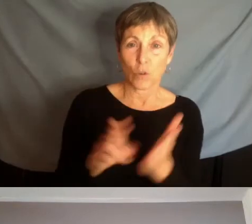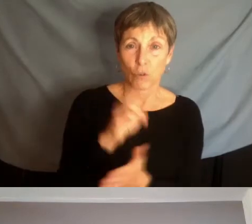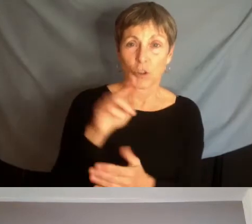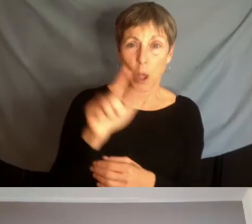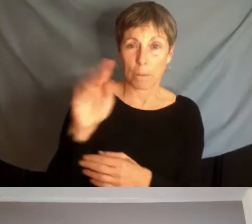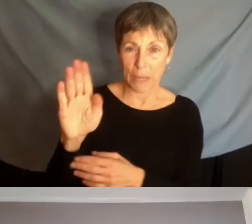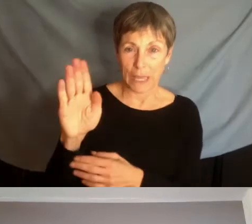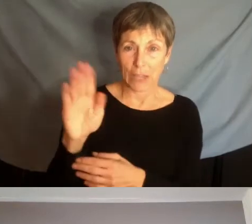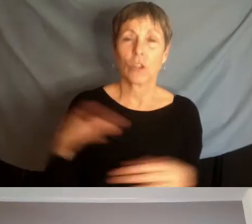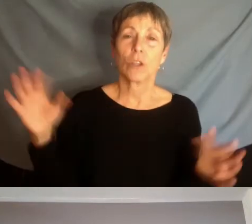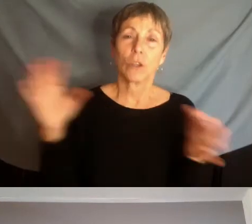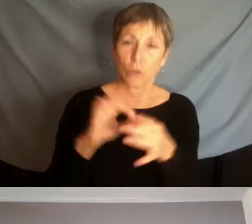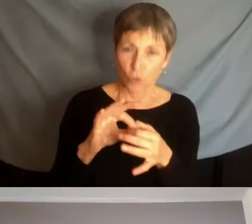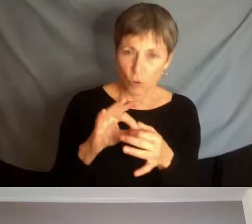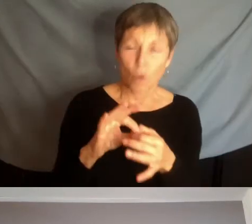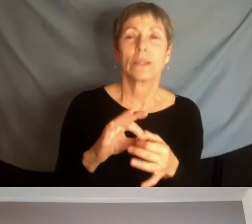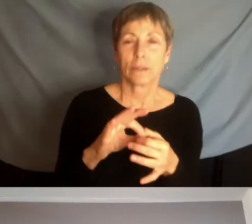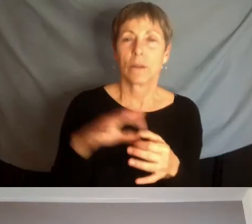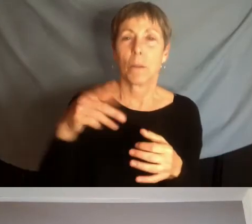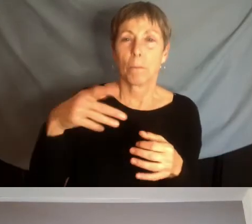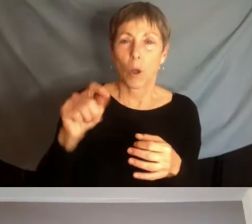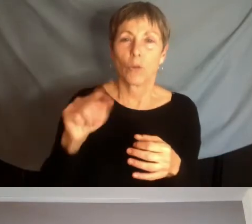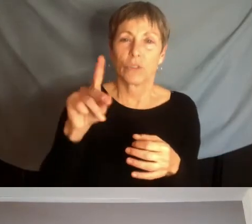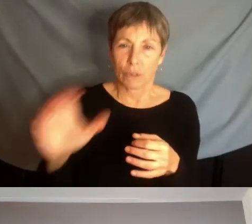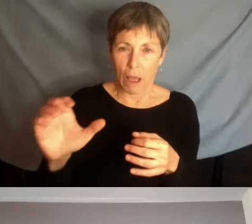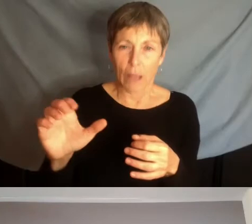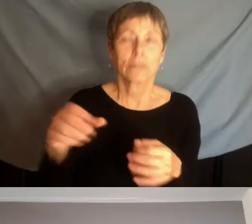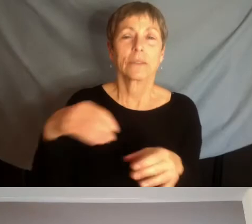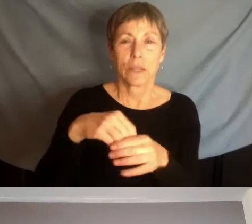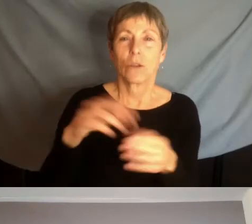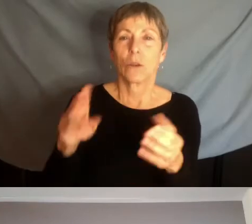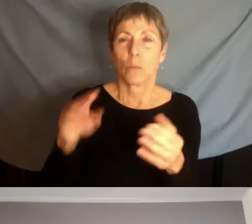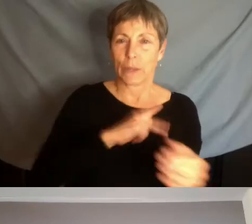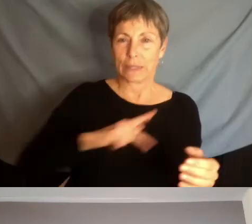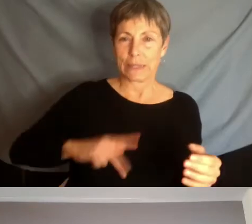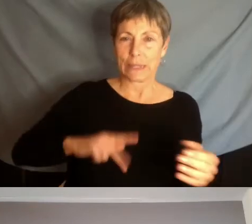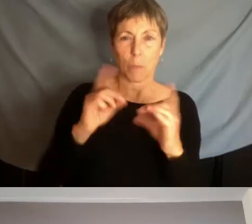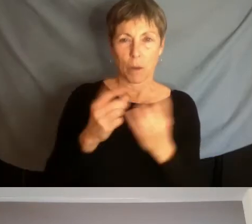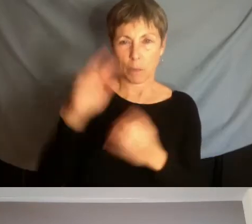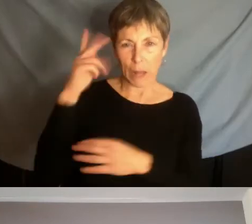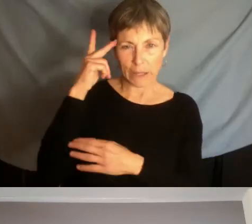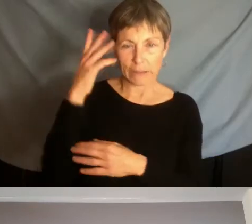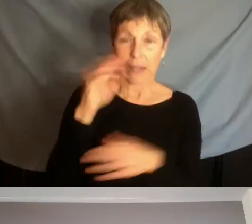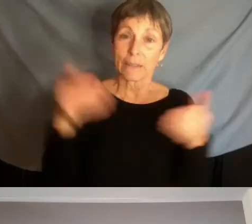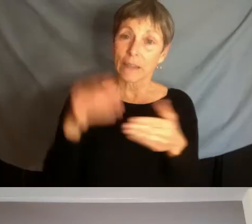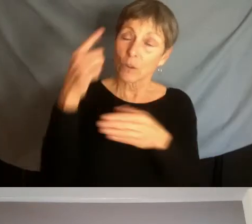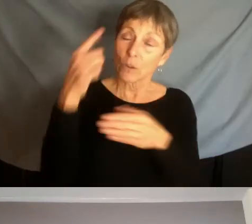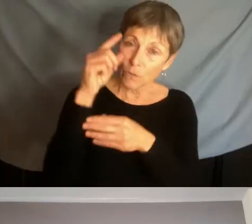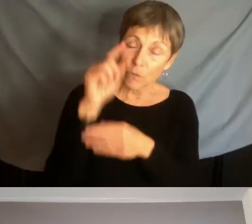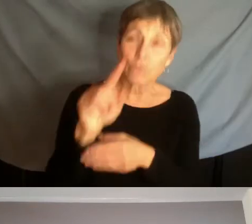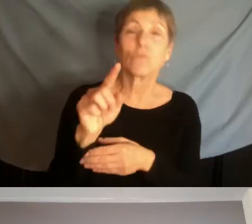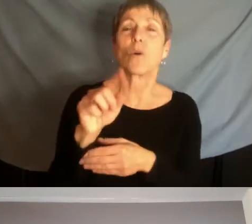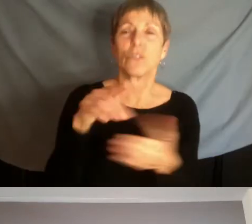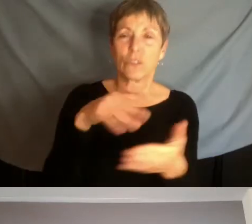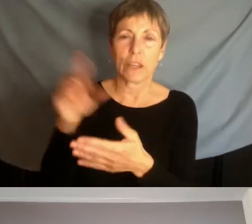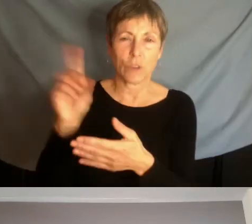California, Long Beach. Tiene un asociado en Princeton University de investigación en el Departamento de Política y en el Centro de Estudio de